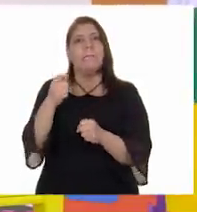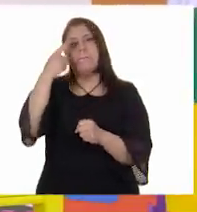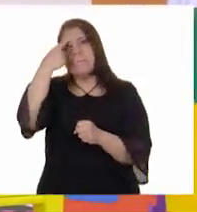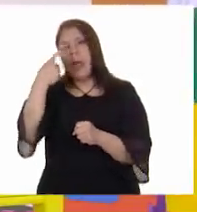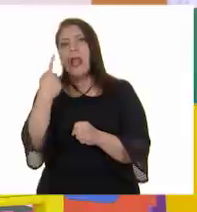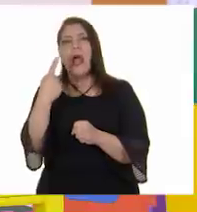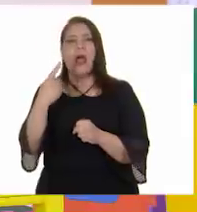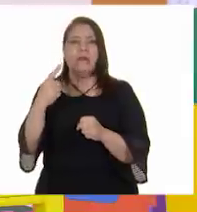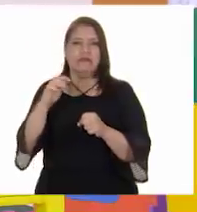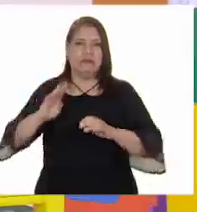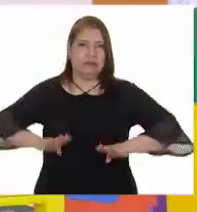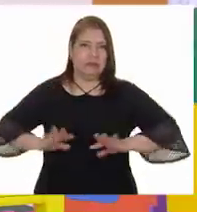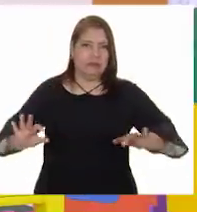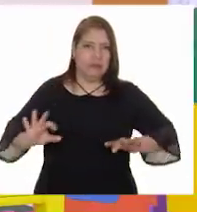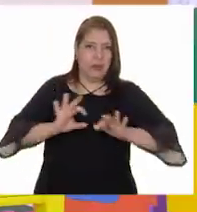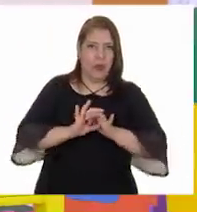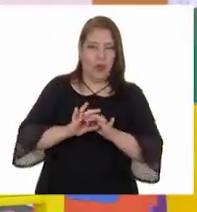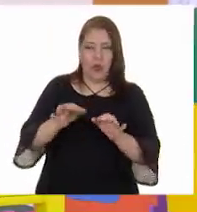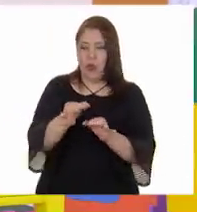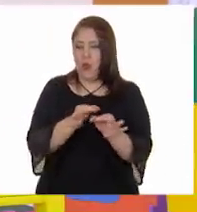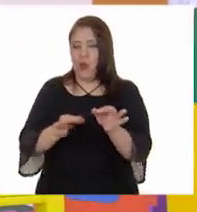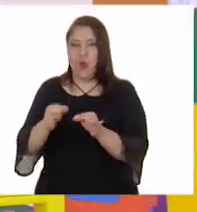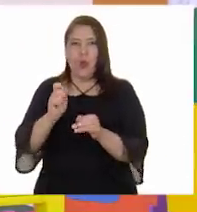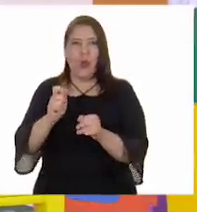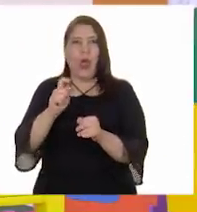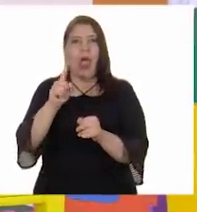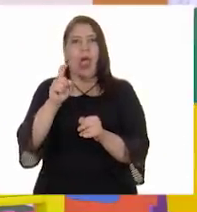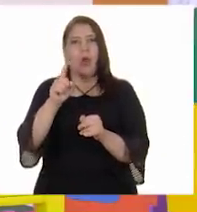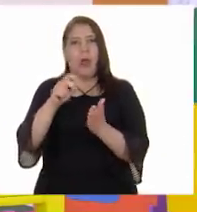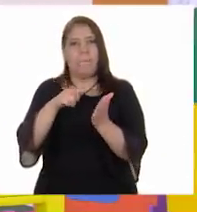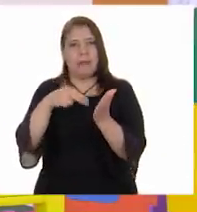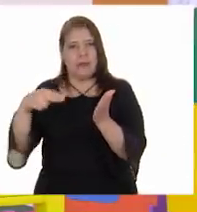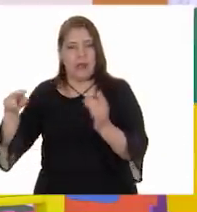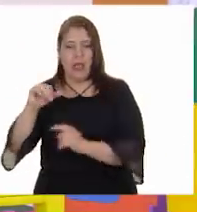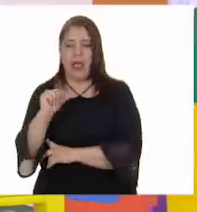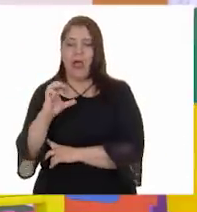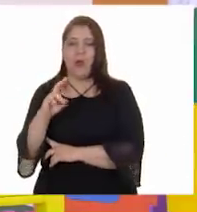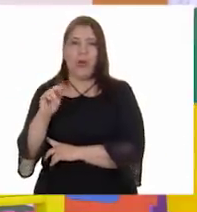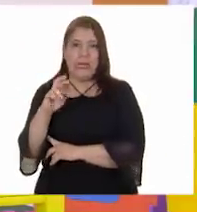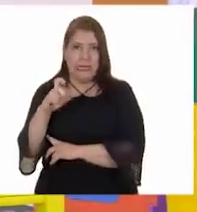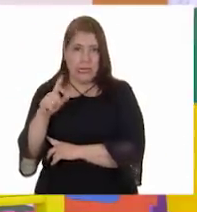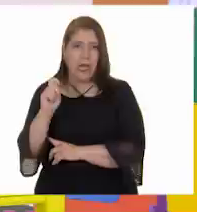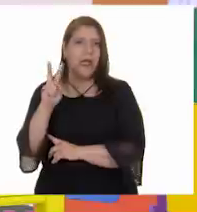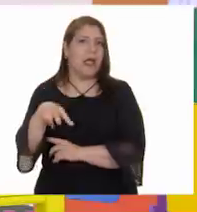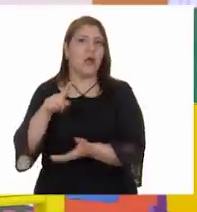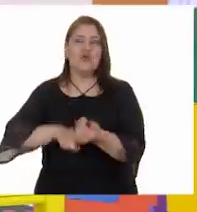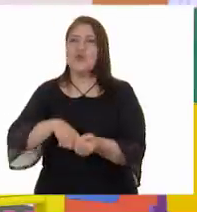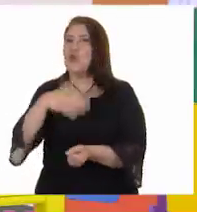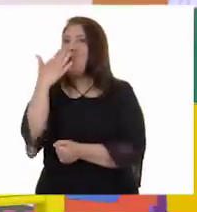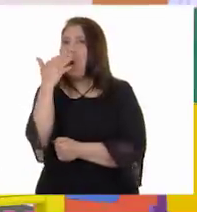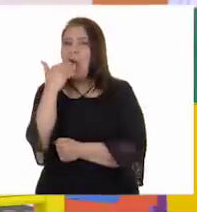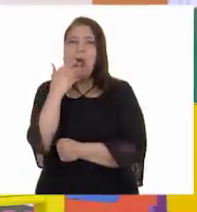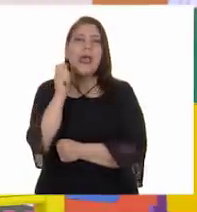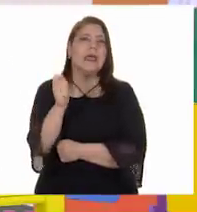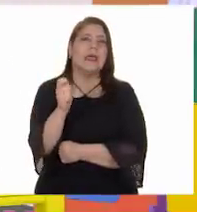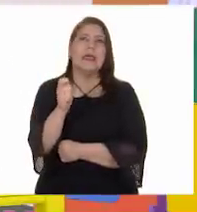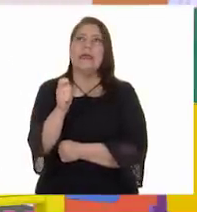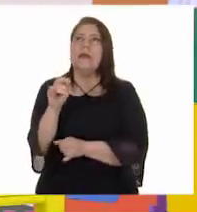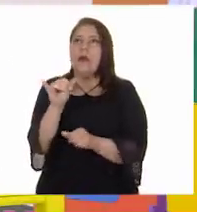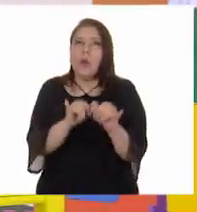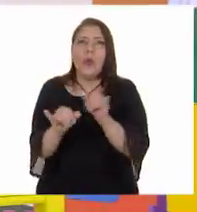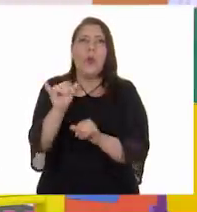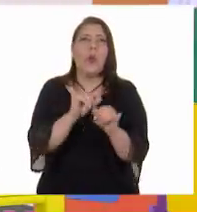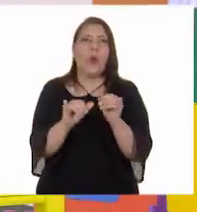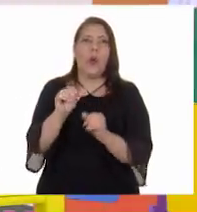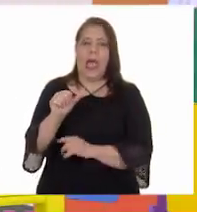acuarela porque este papel no tiene ácidos. Y lo que pasa con un papel que no tiene ácidos es que no